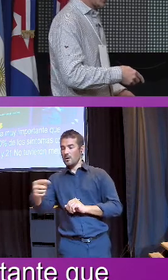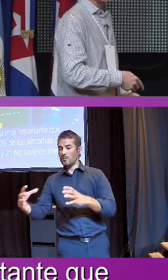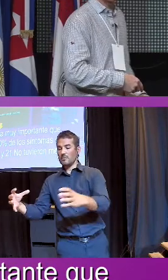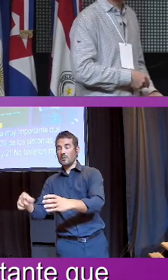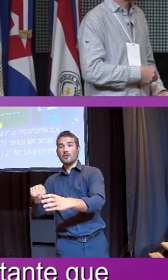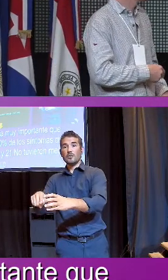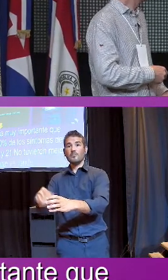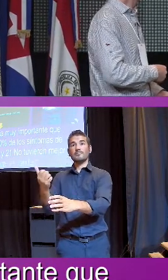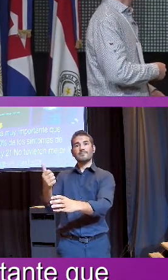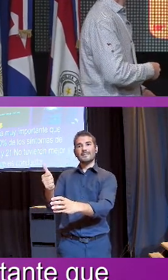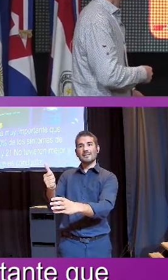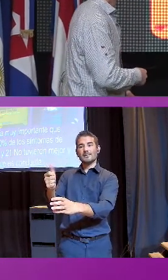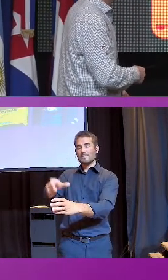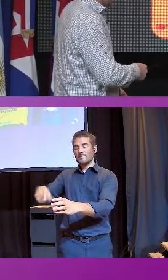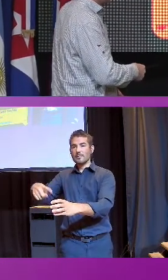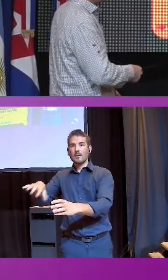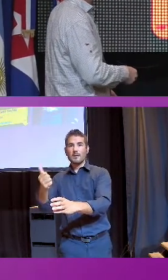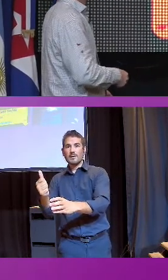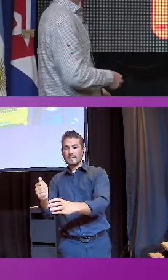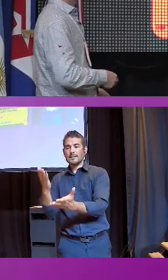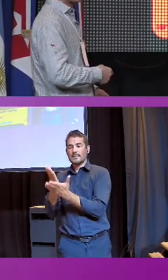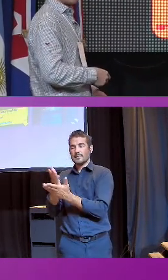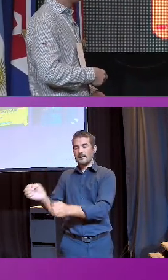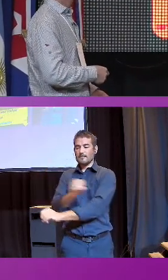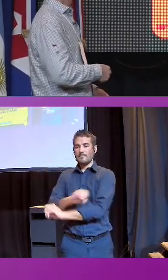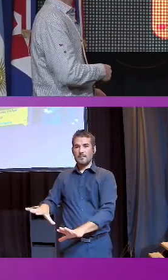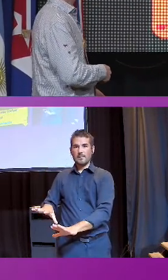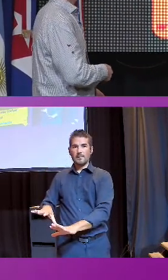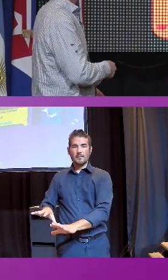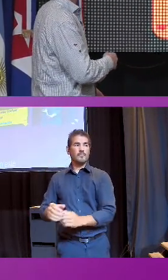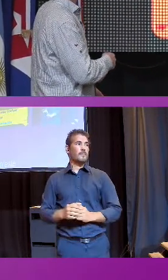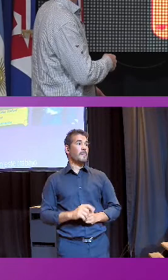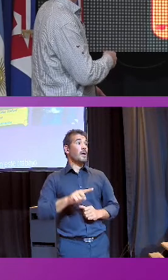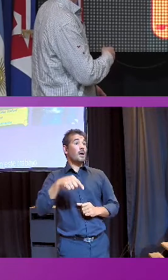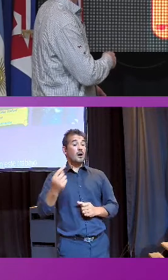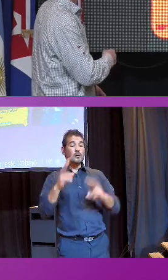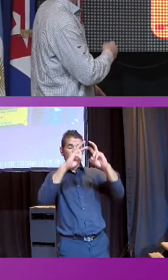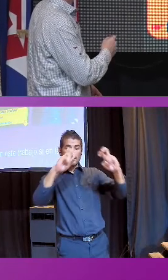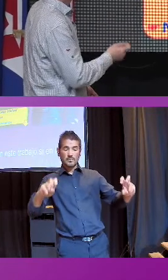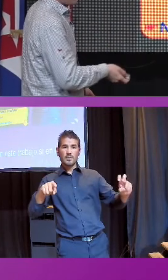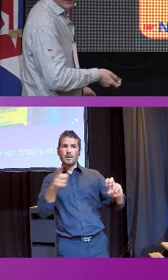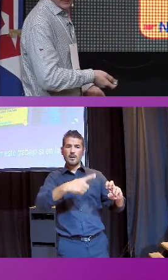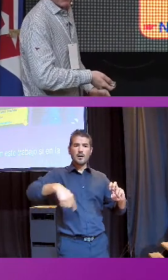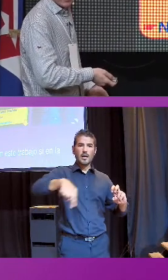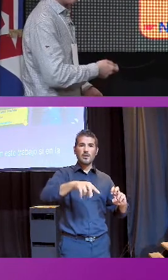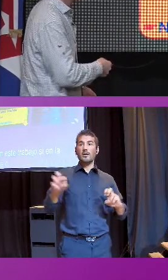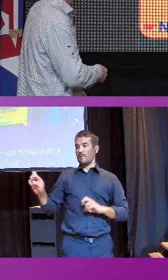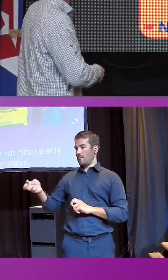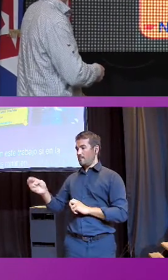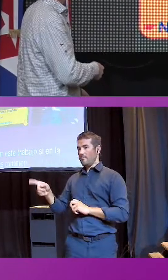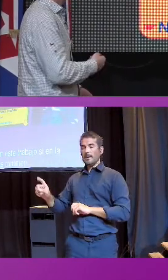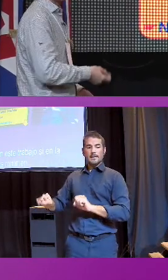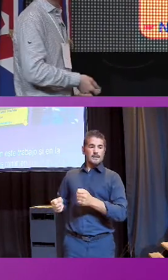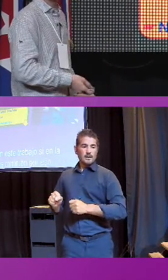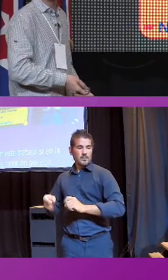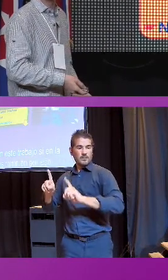es conducta. No vio mejoras en la sociabilidad en este trabajo, sí en la ansiedad de los padres también.